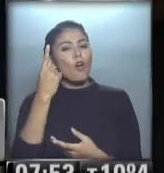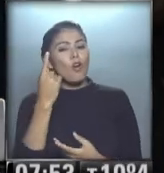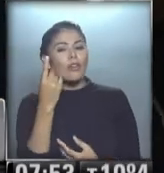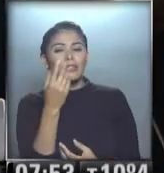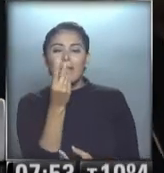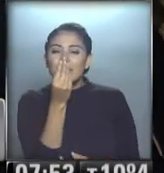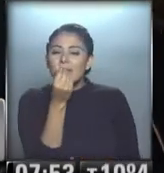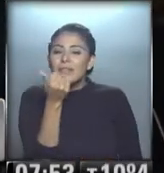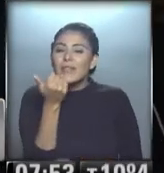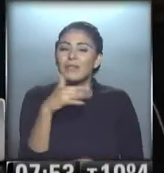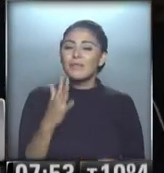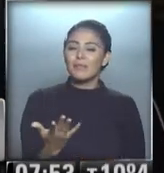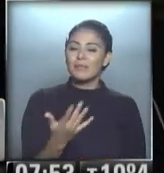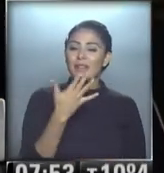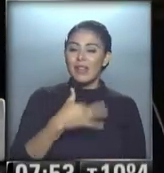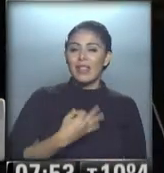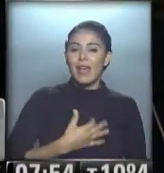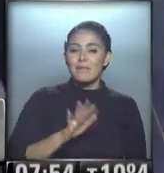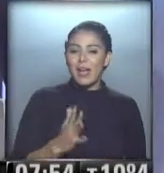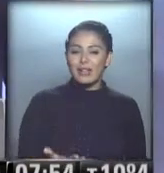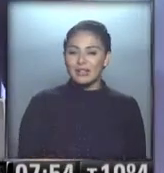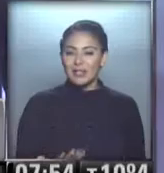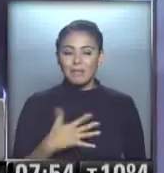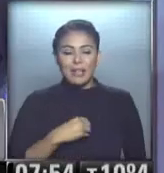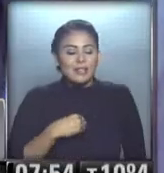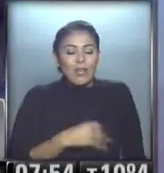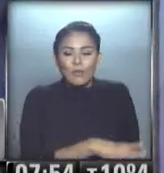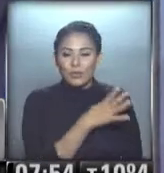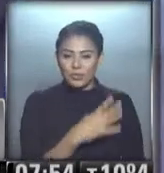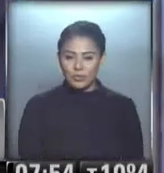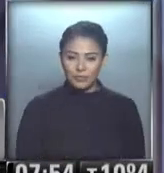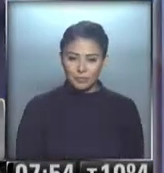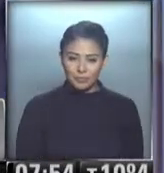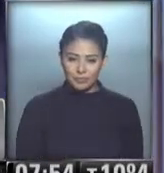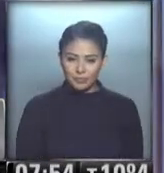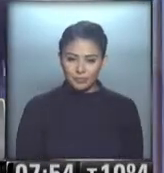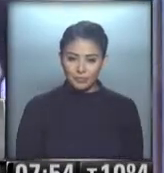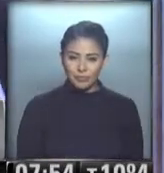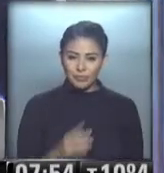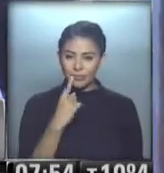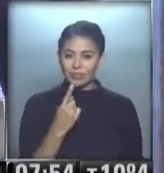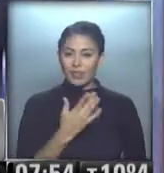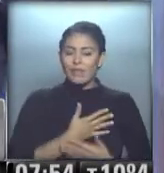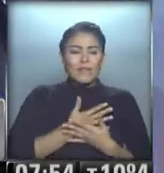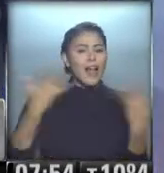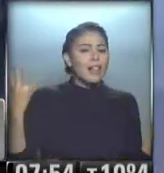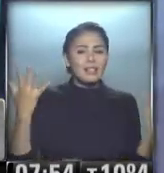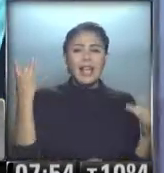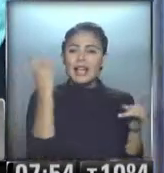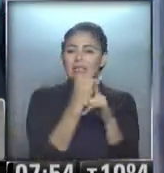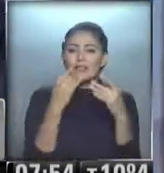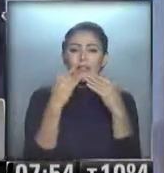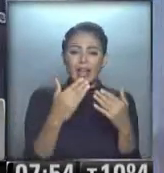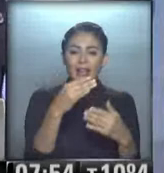sabor, y es realmente más emocionante, ¿no? La felicidad que me dio siempre a mí el